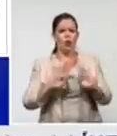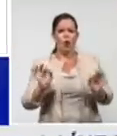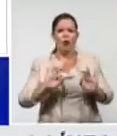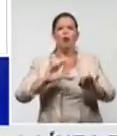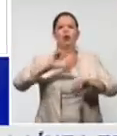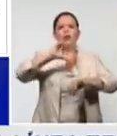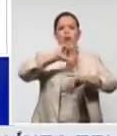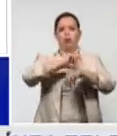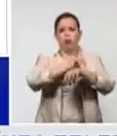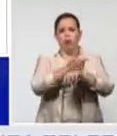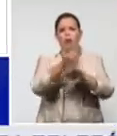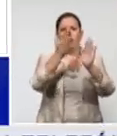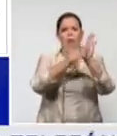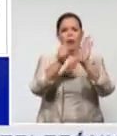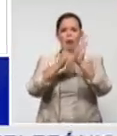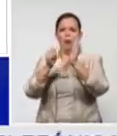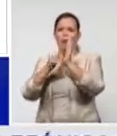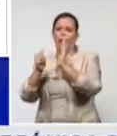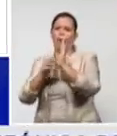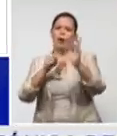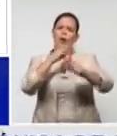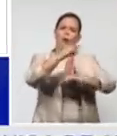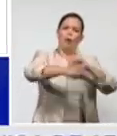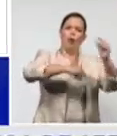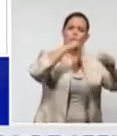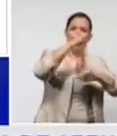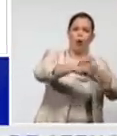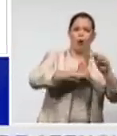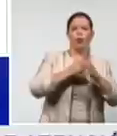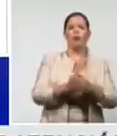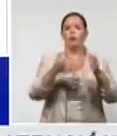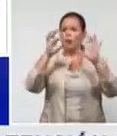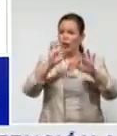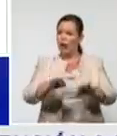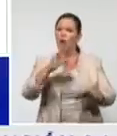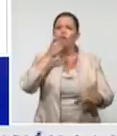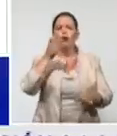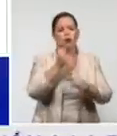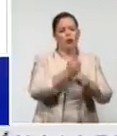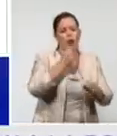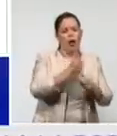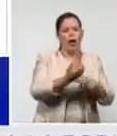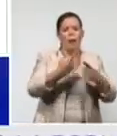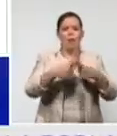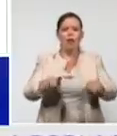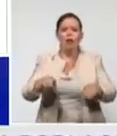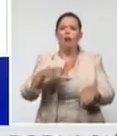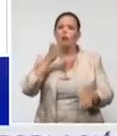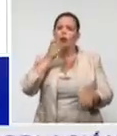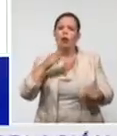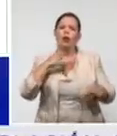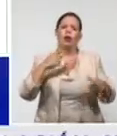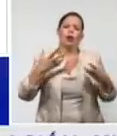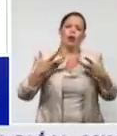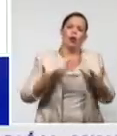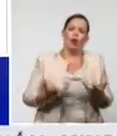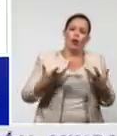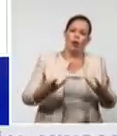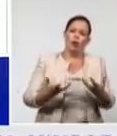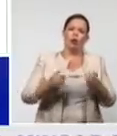diarias, pero siguen sufriendo cansancio o ven su productividad o calidad de vida